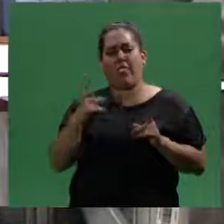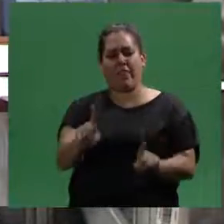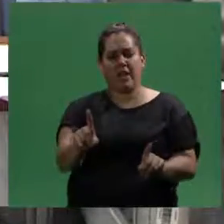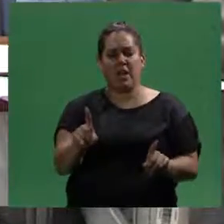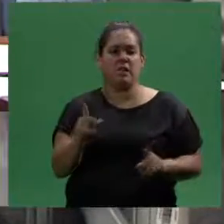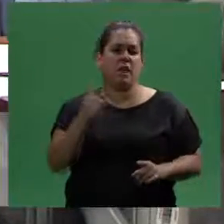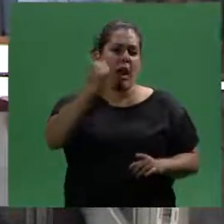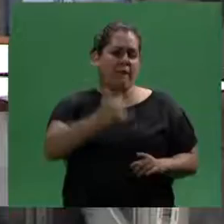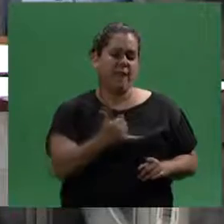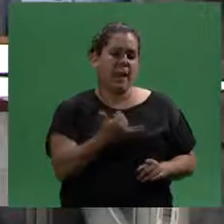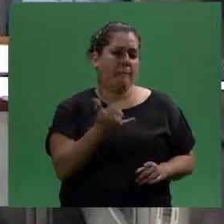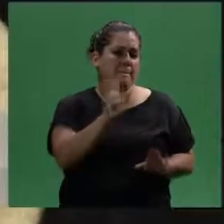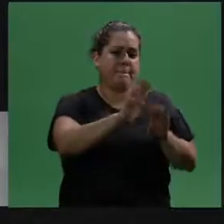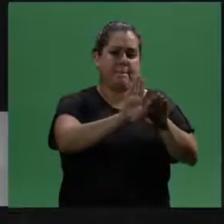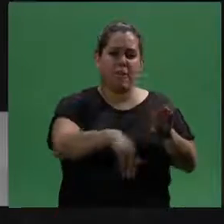más coloquiales,